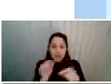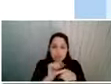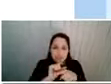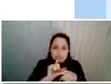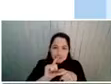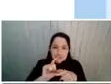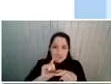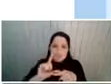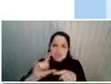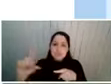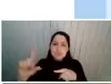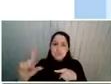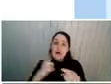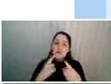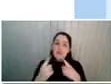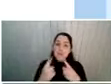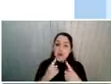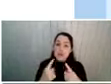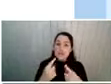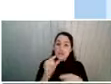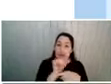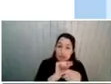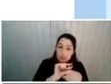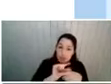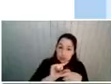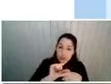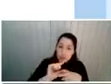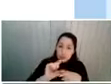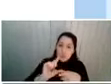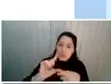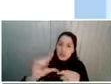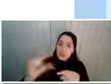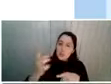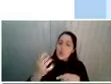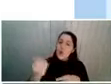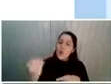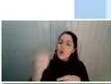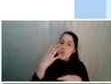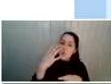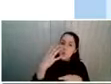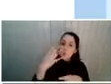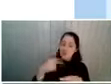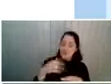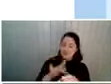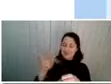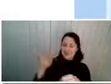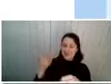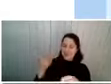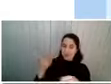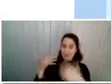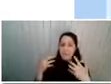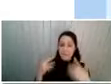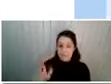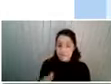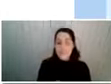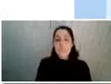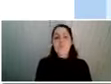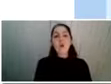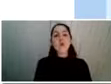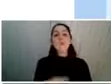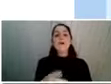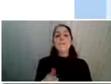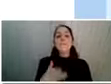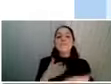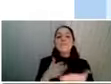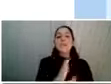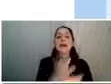PCR. ¿Ya? Entonces partimos con una señal basal, que si no existe virus en esa muestra no debería aumentar